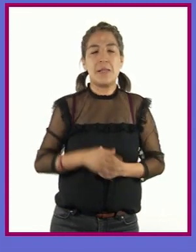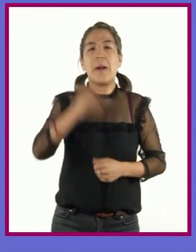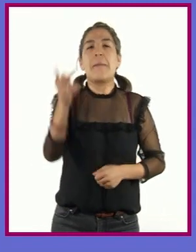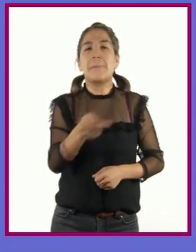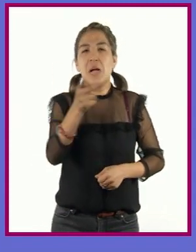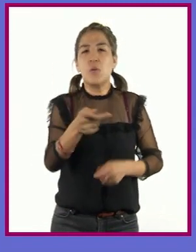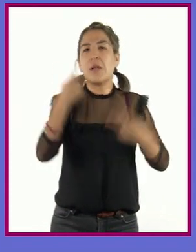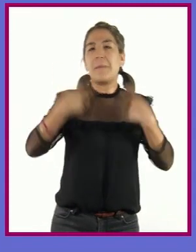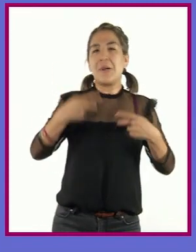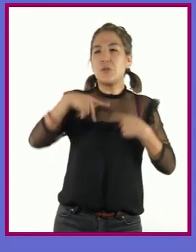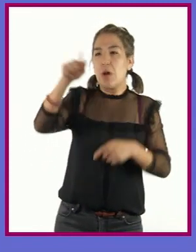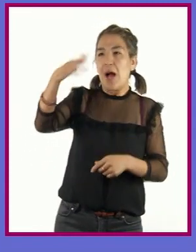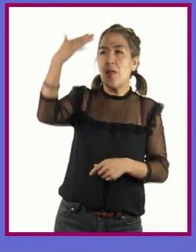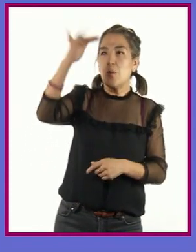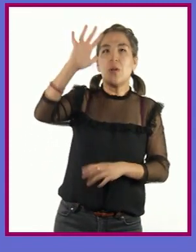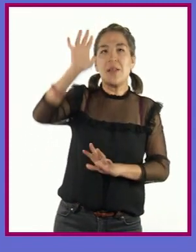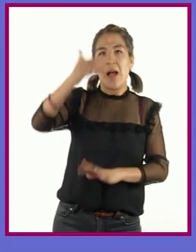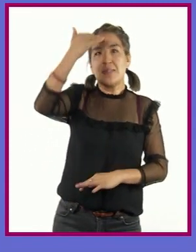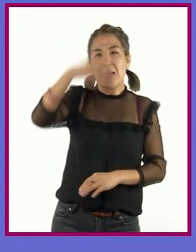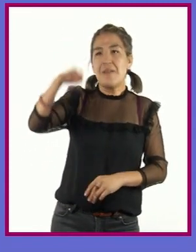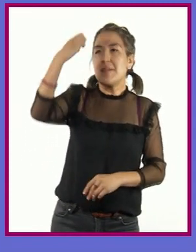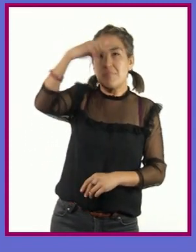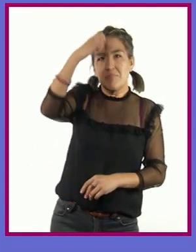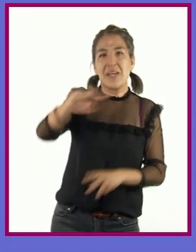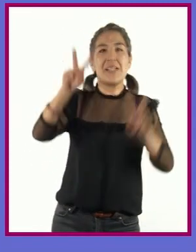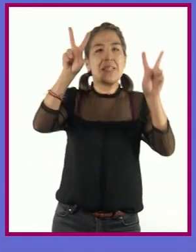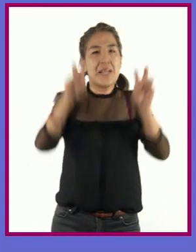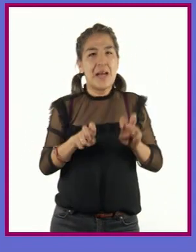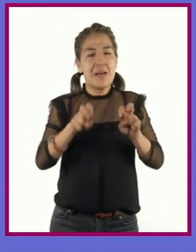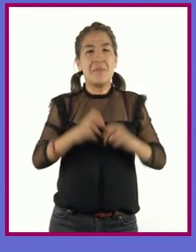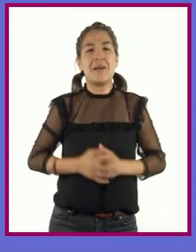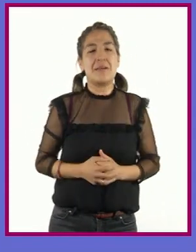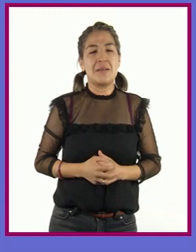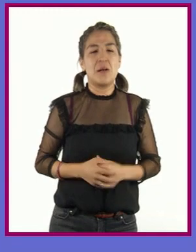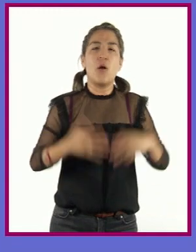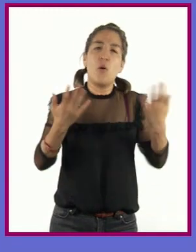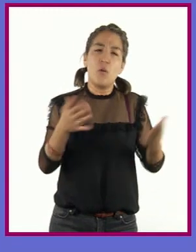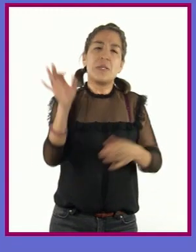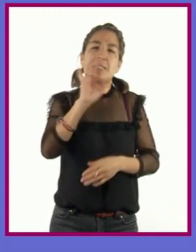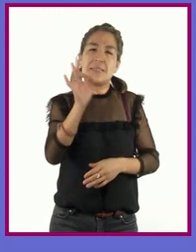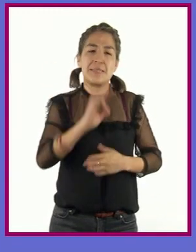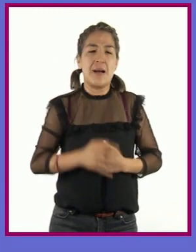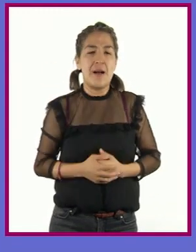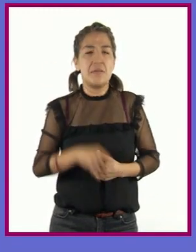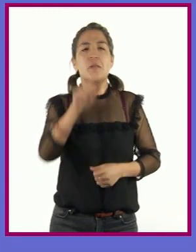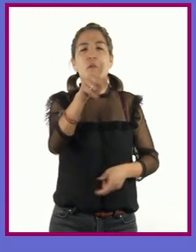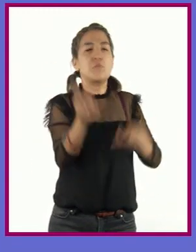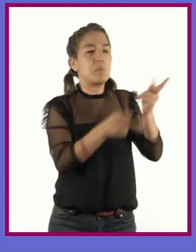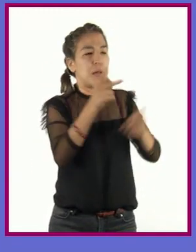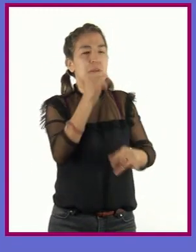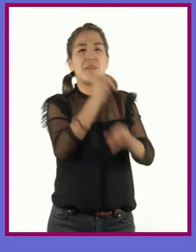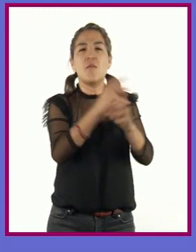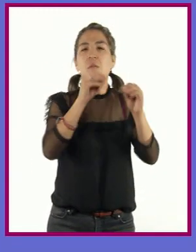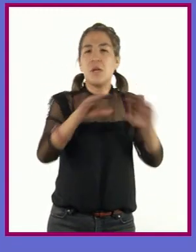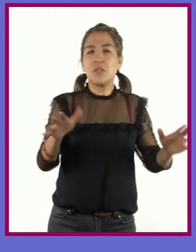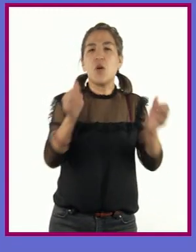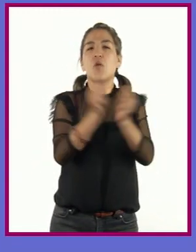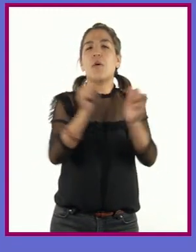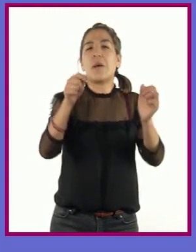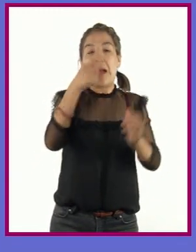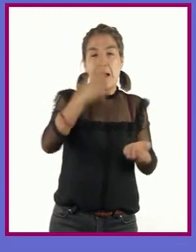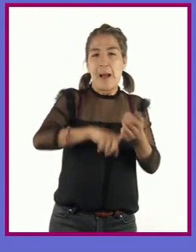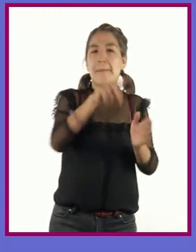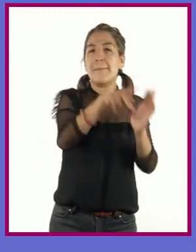preguntar con adultos ya experimentados en el tema que ya estamos viendo, o también consultar la información en periódicos o